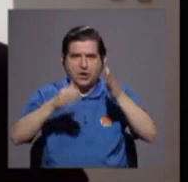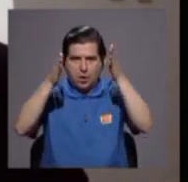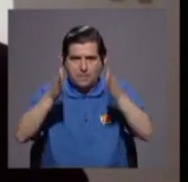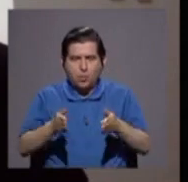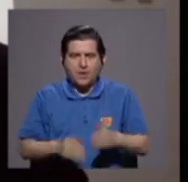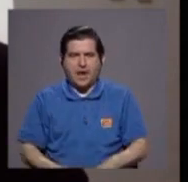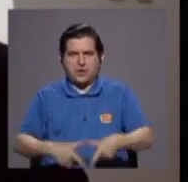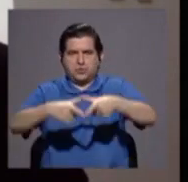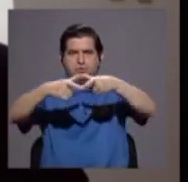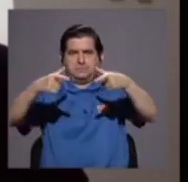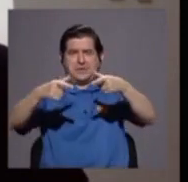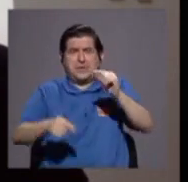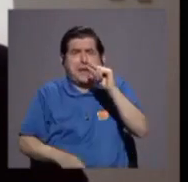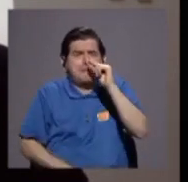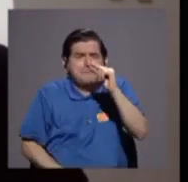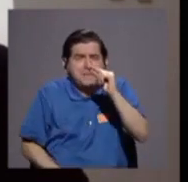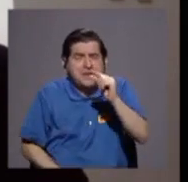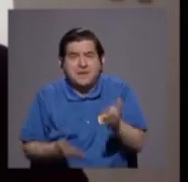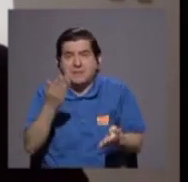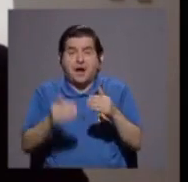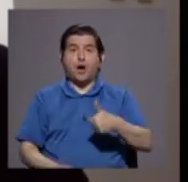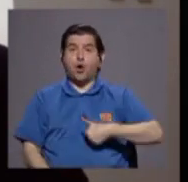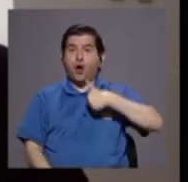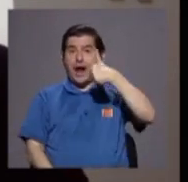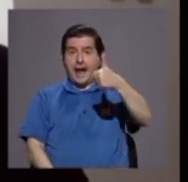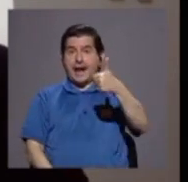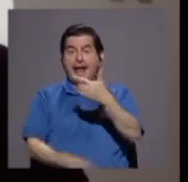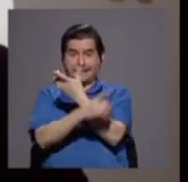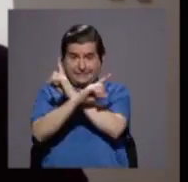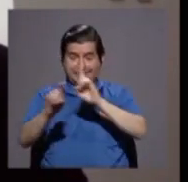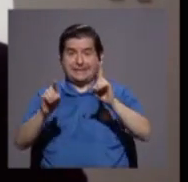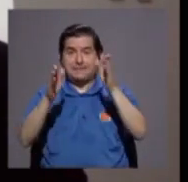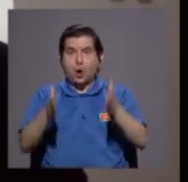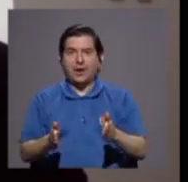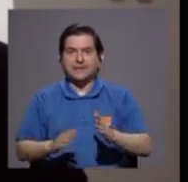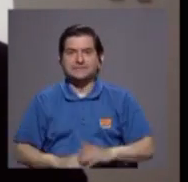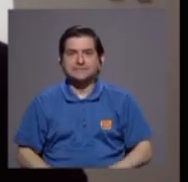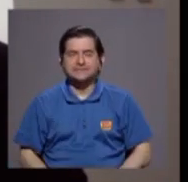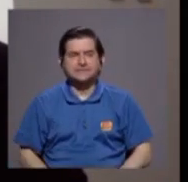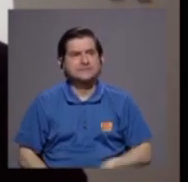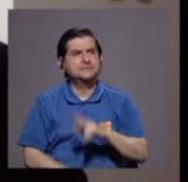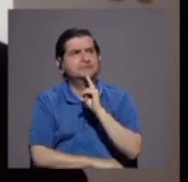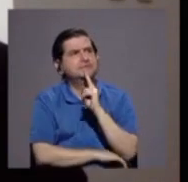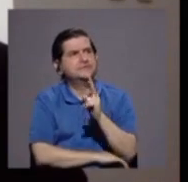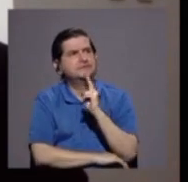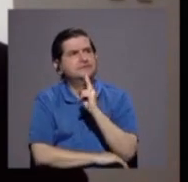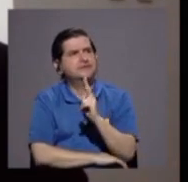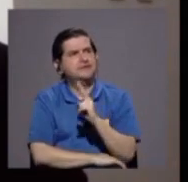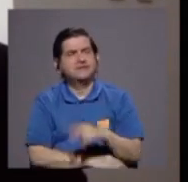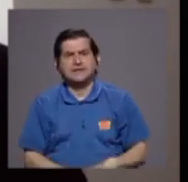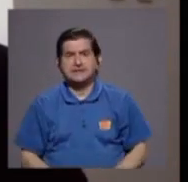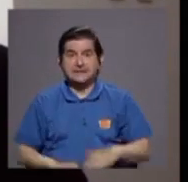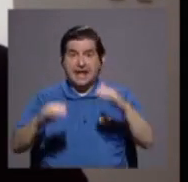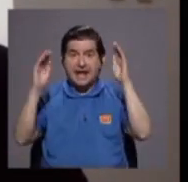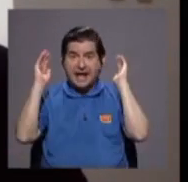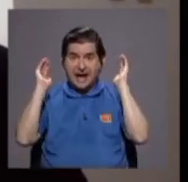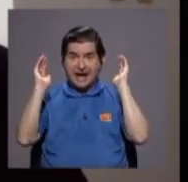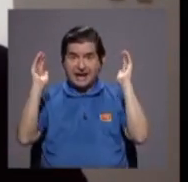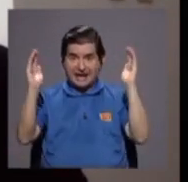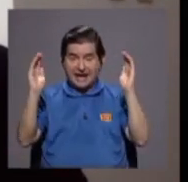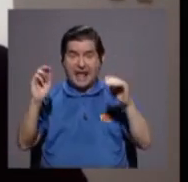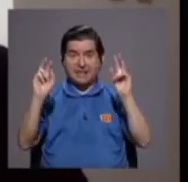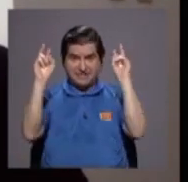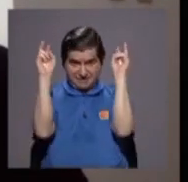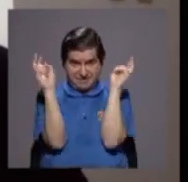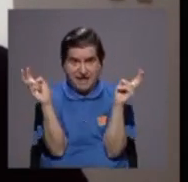una mayoría mínima o podrán ganarlo los demócratas, en realidad el gran tema